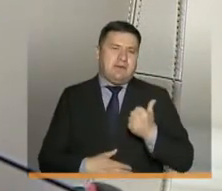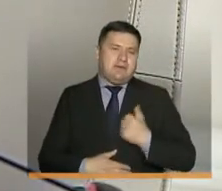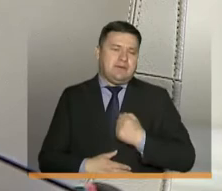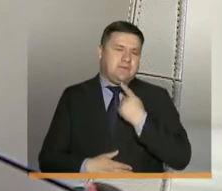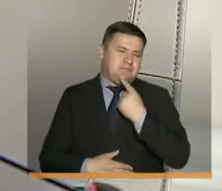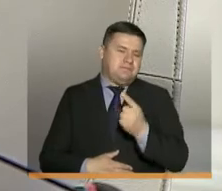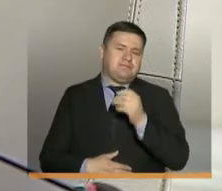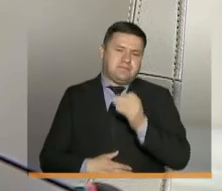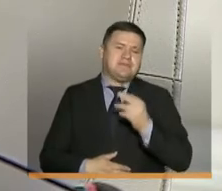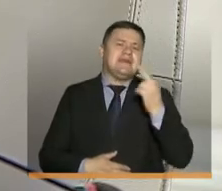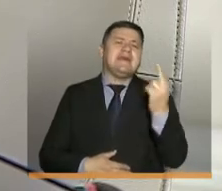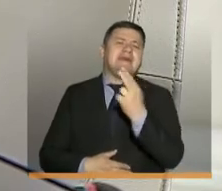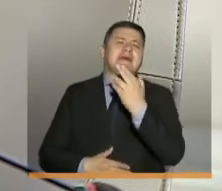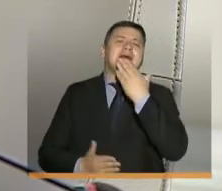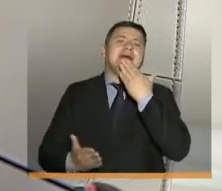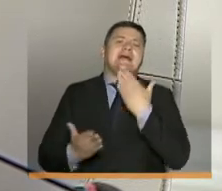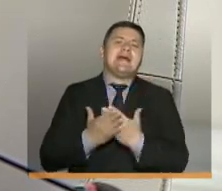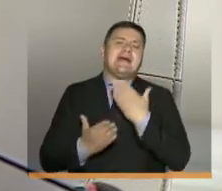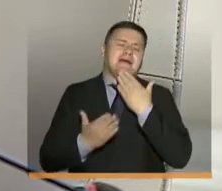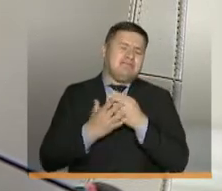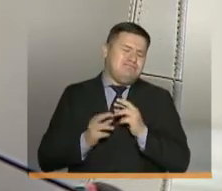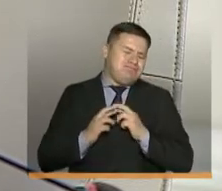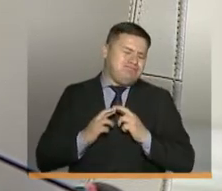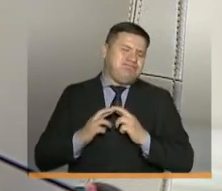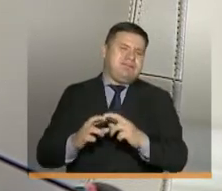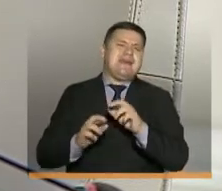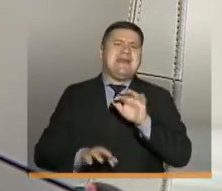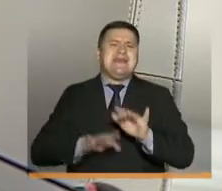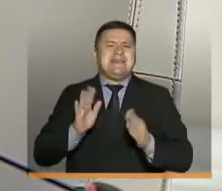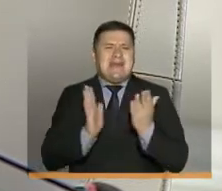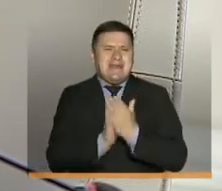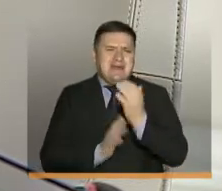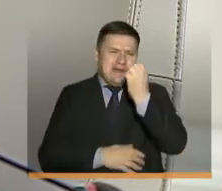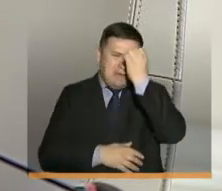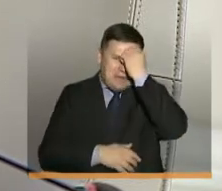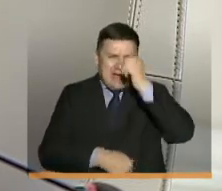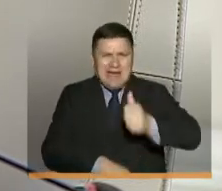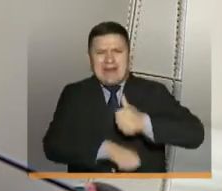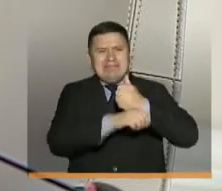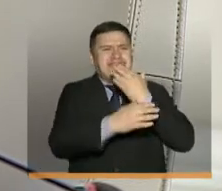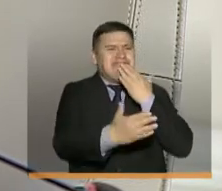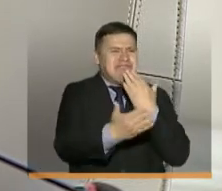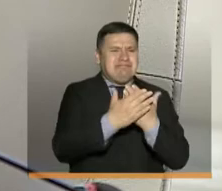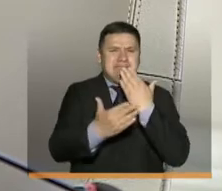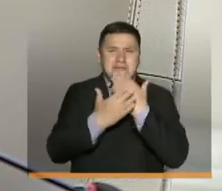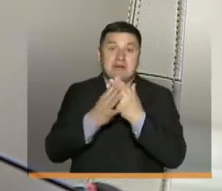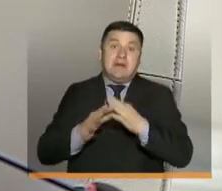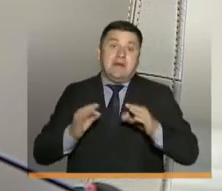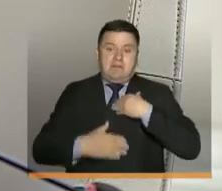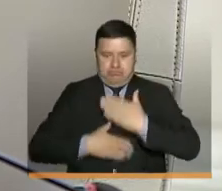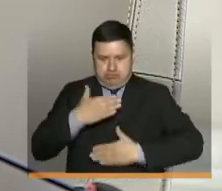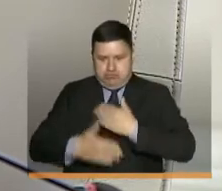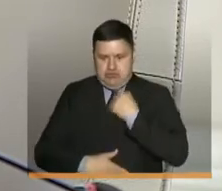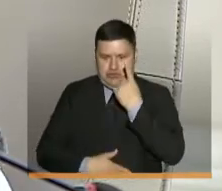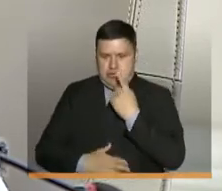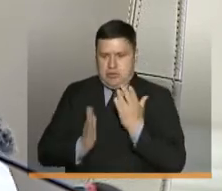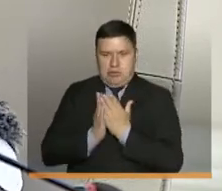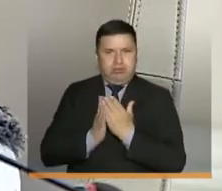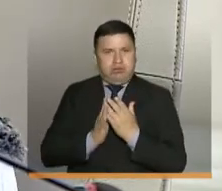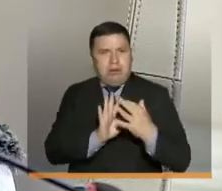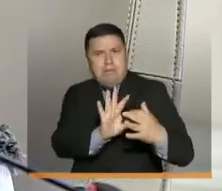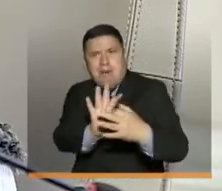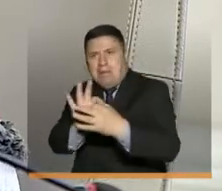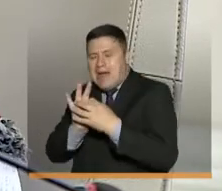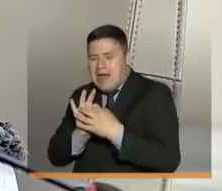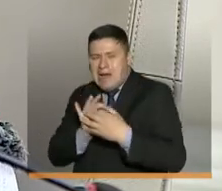y no dejo de reiterar las gracias infinitas a los secretarios, a los maestros, a los rectores, porque son clave en este proceso, pero qué bueno que también en